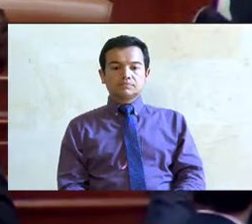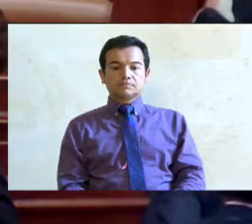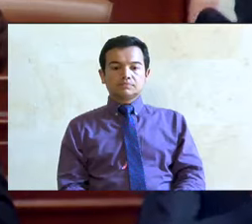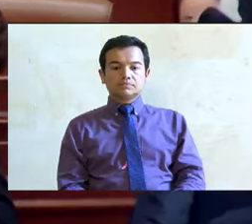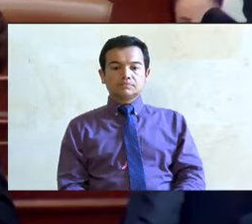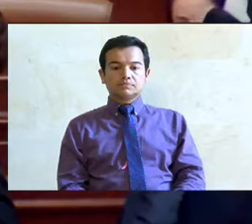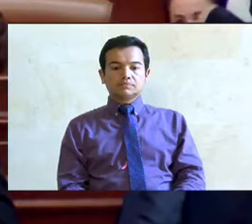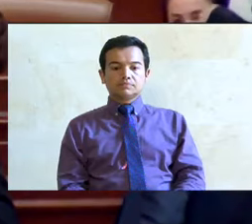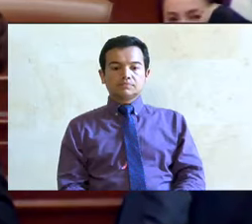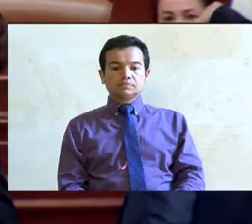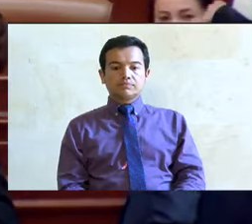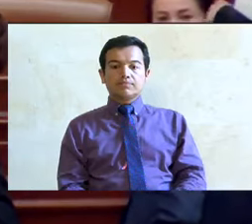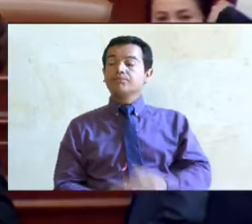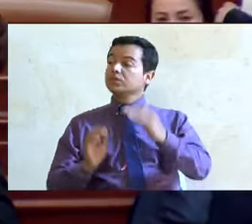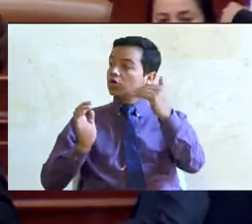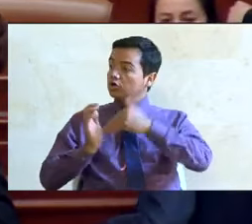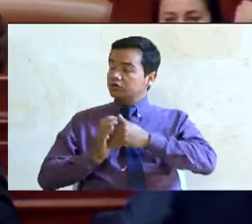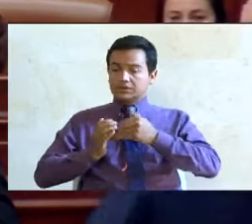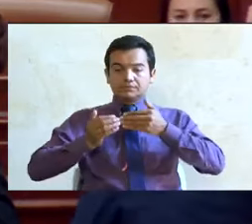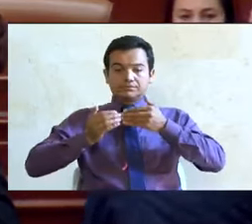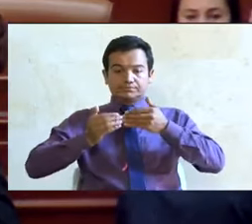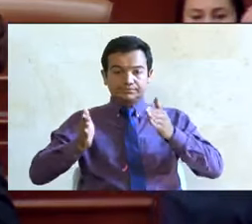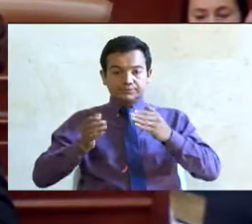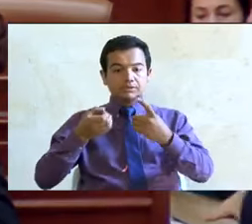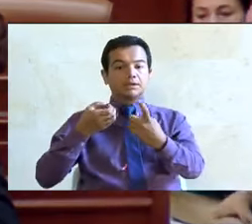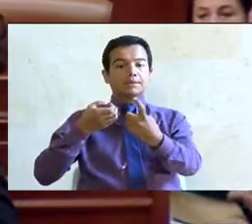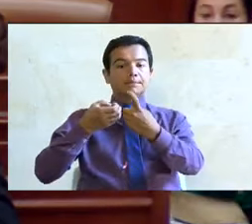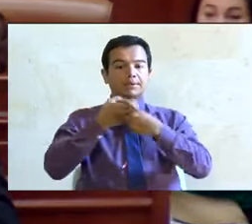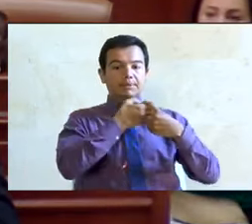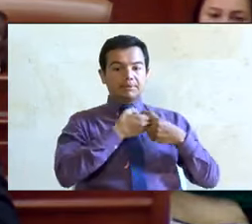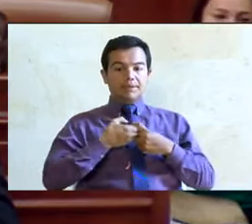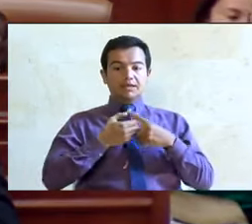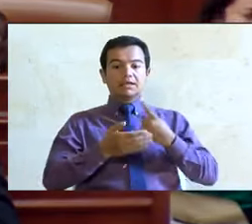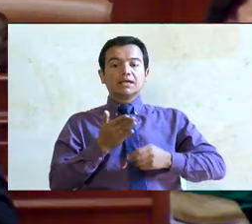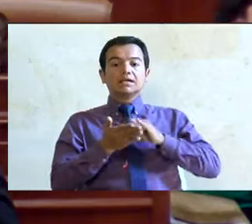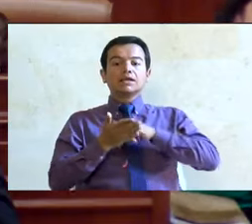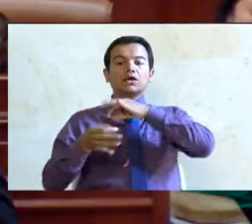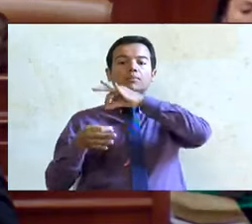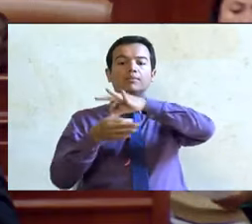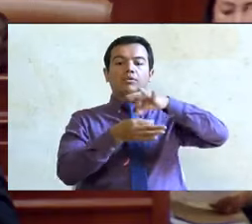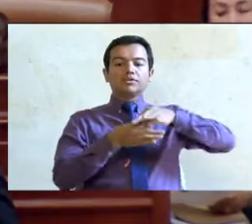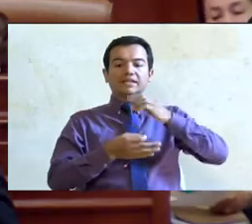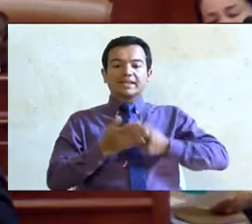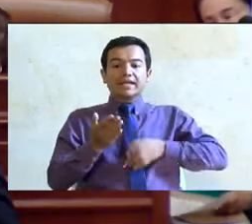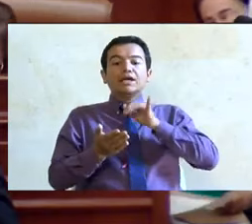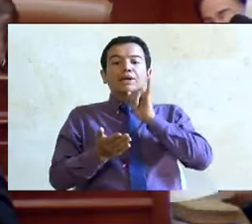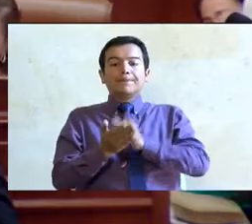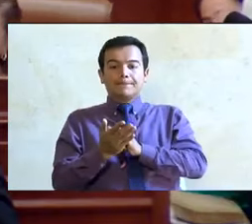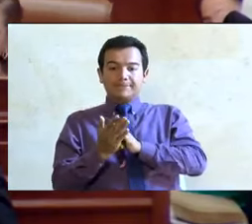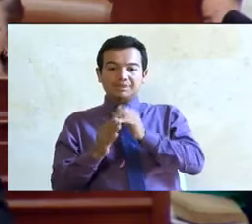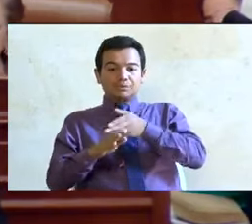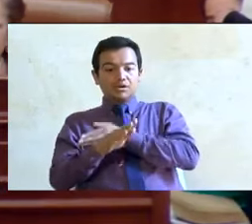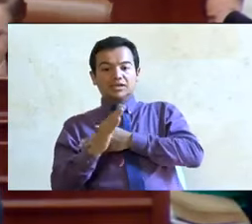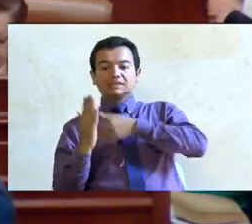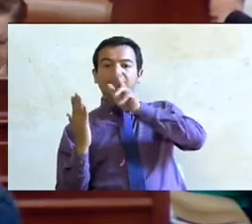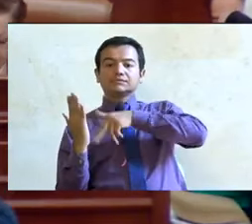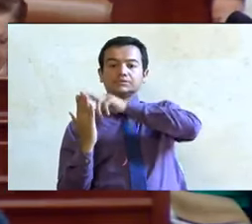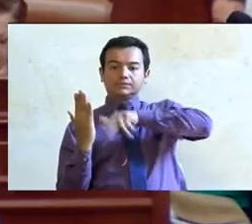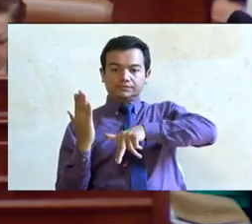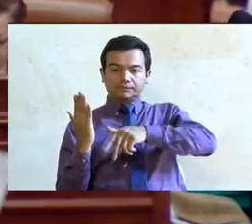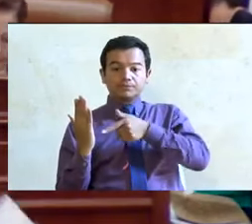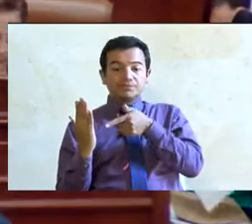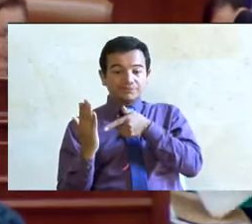secretario se abre el registro para votar el grupo de impedimentos leído el